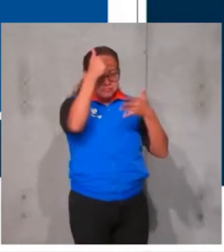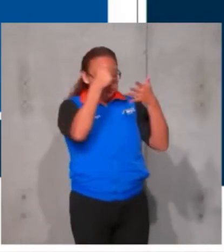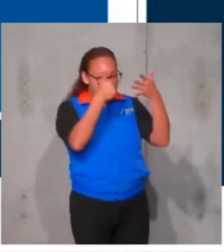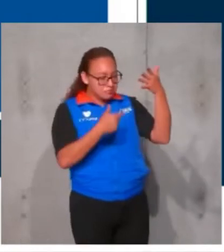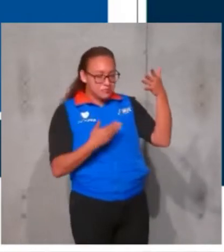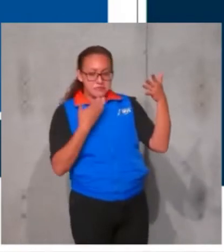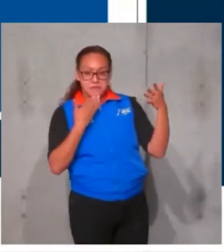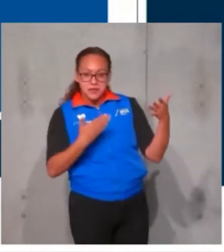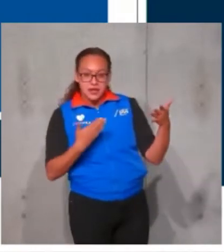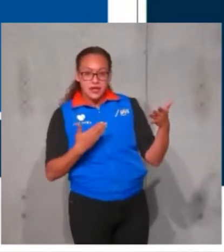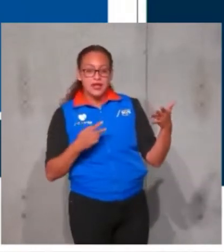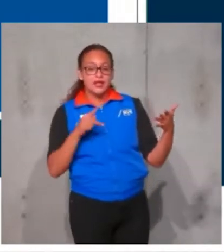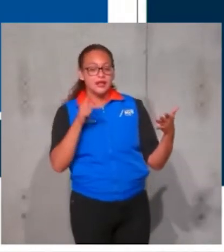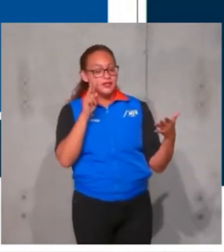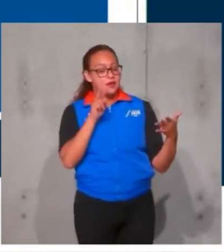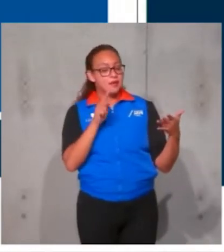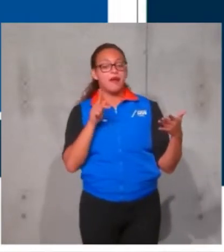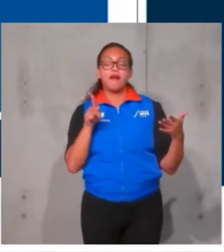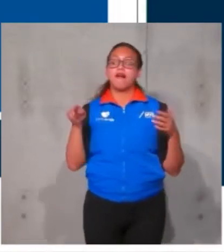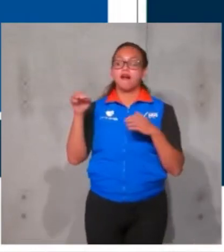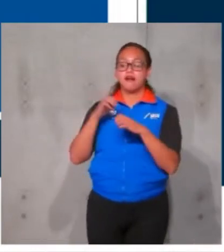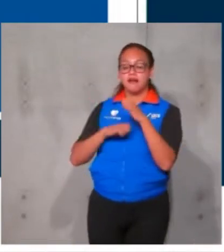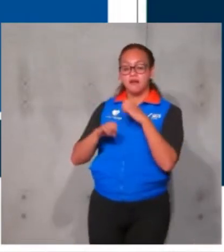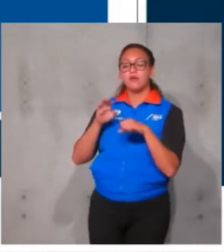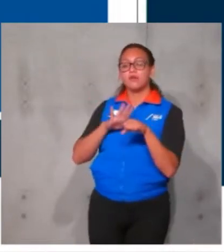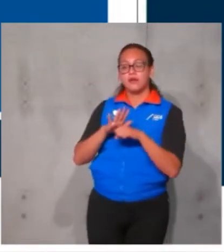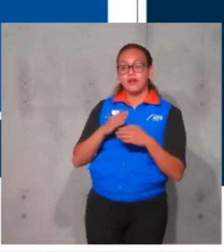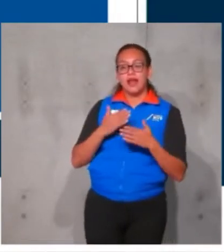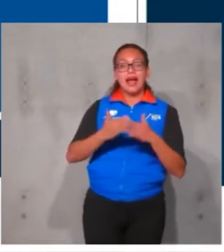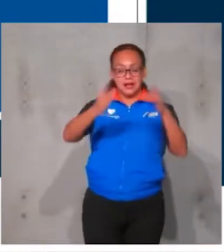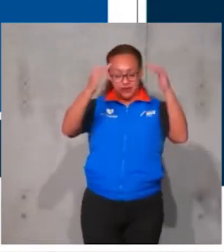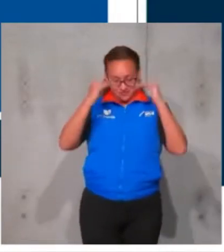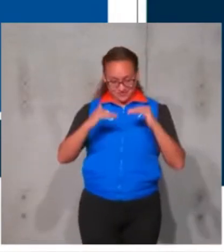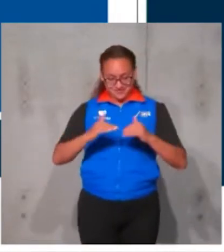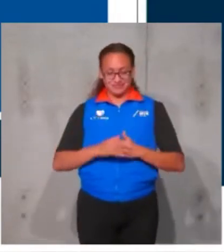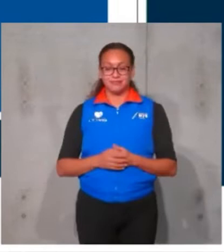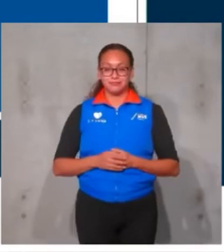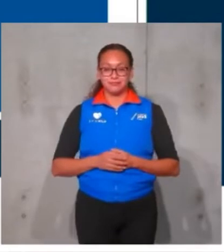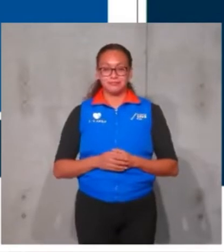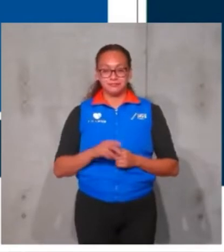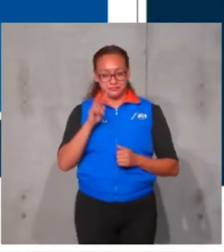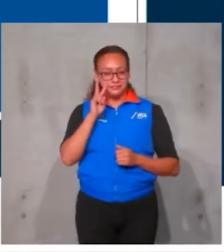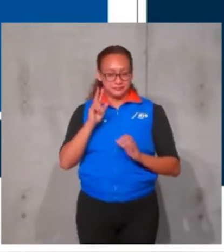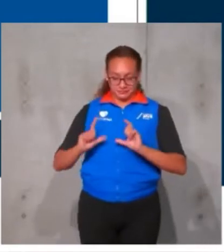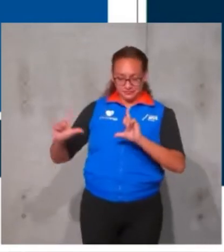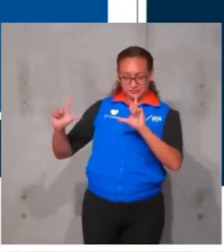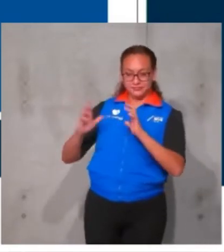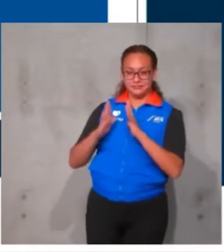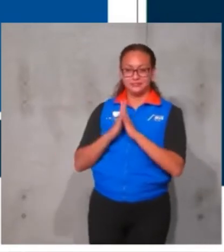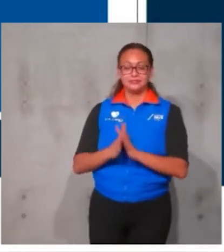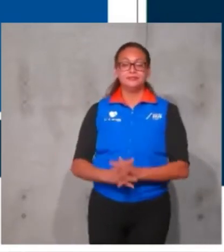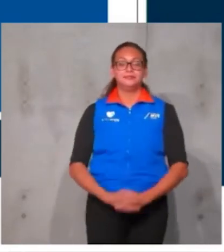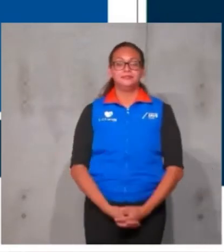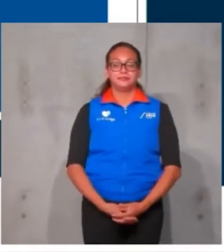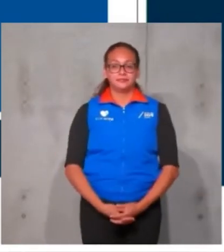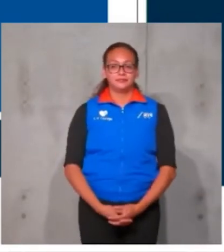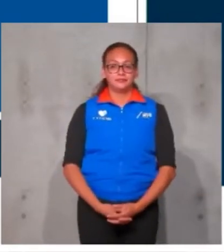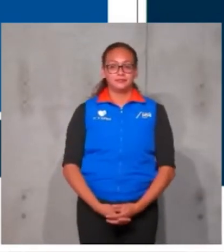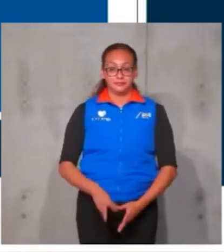revisión en el entorno de la organización, puedo pasar al siguiente paso. Siguiente lámina, por